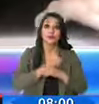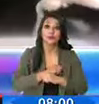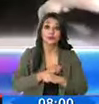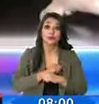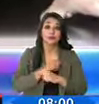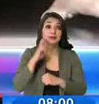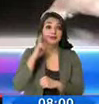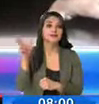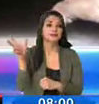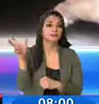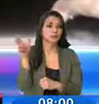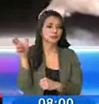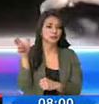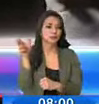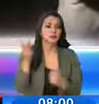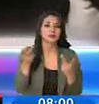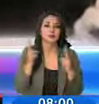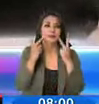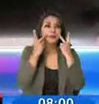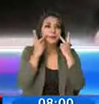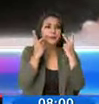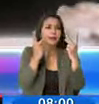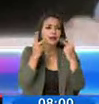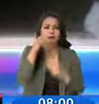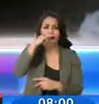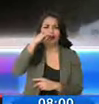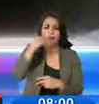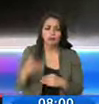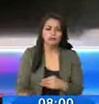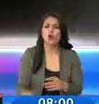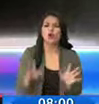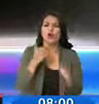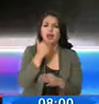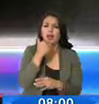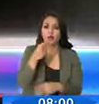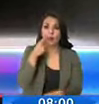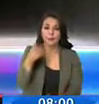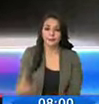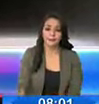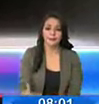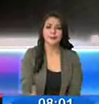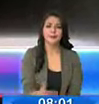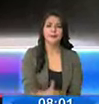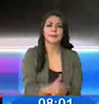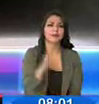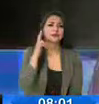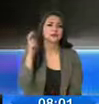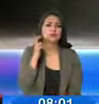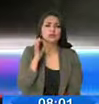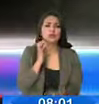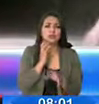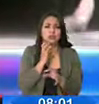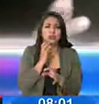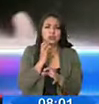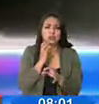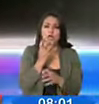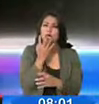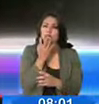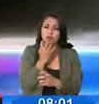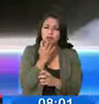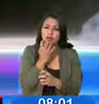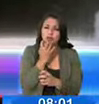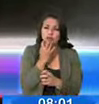de ver personajes pequeños, luminosos, él decía que escuchaba como gruñidos, escuchaba lo que